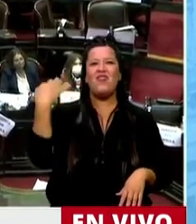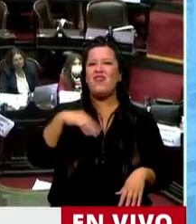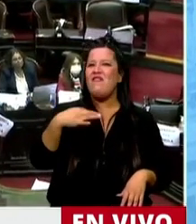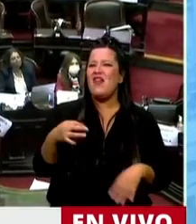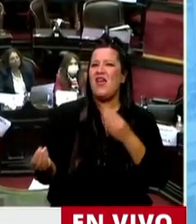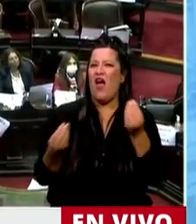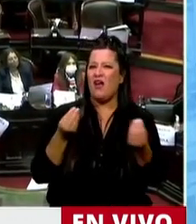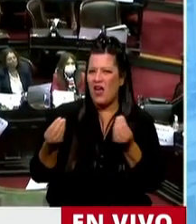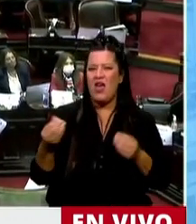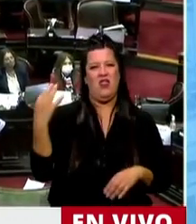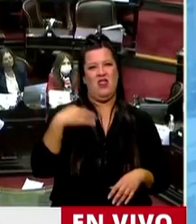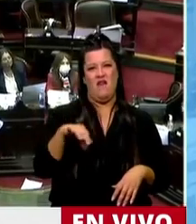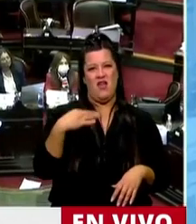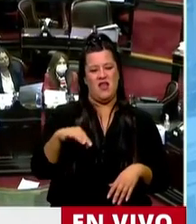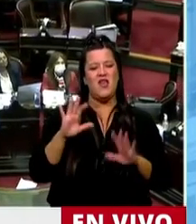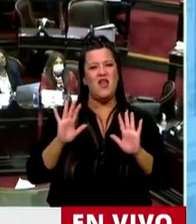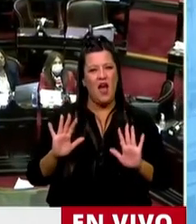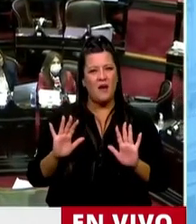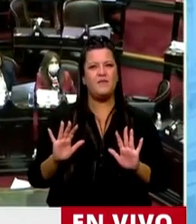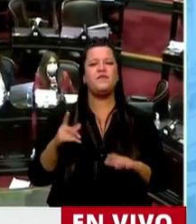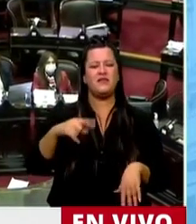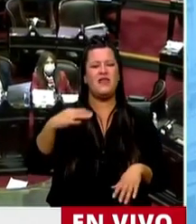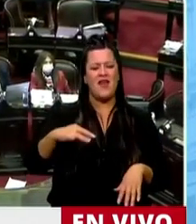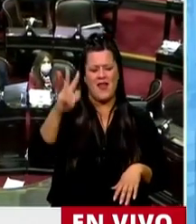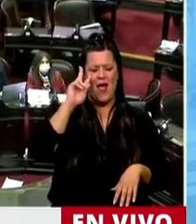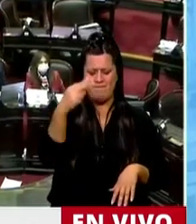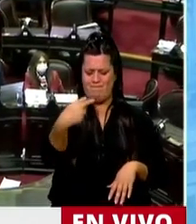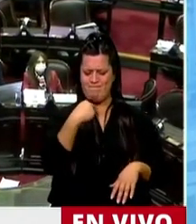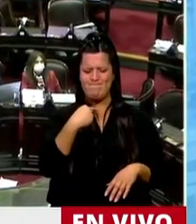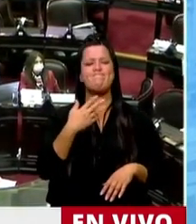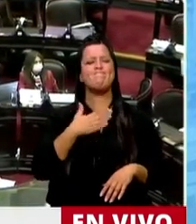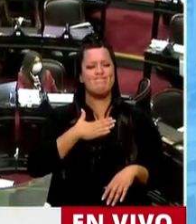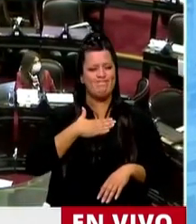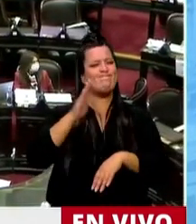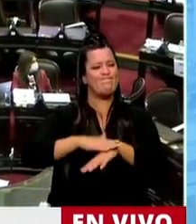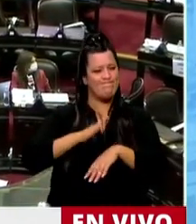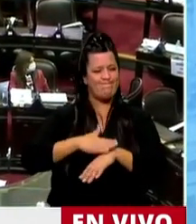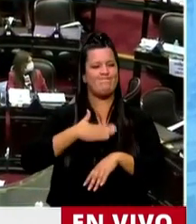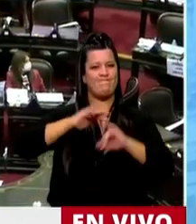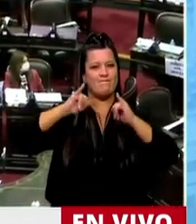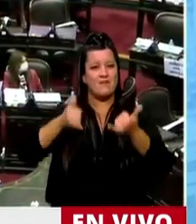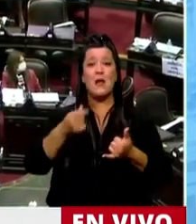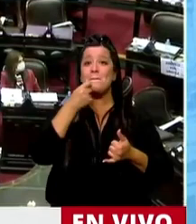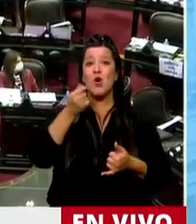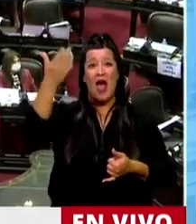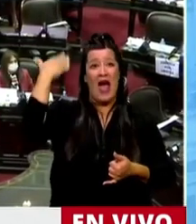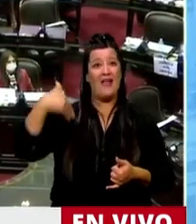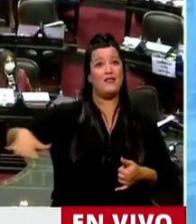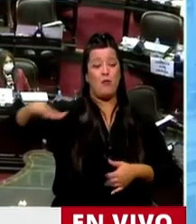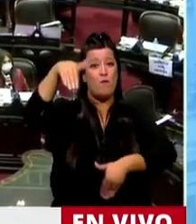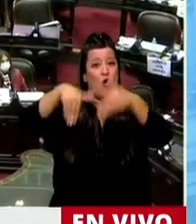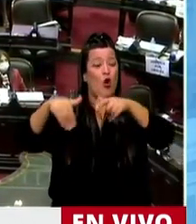hacer es hacer una mea culpa y entender que si el pueblo le dijo que no,